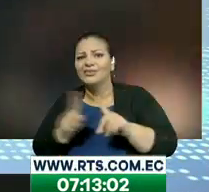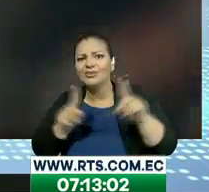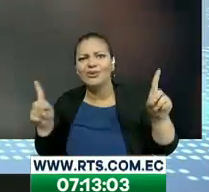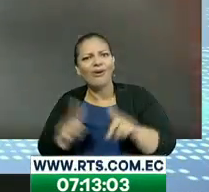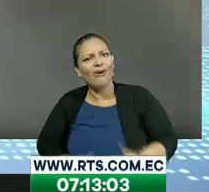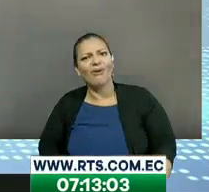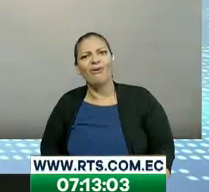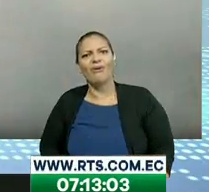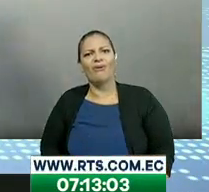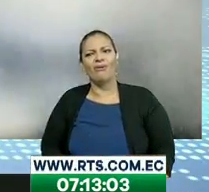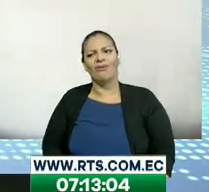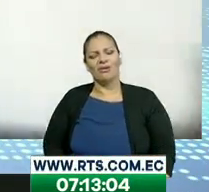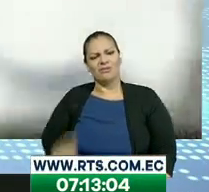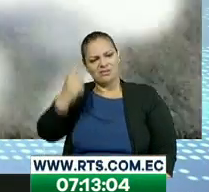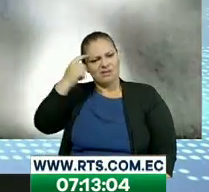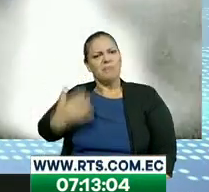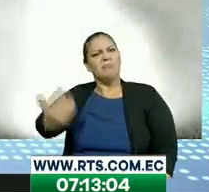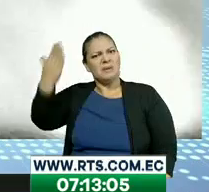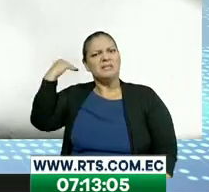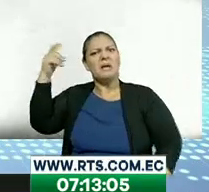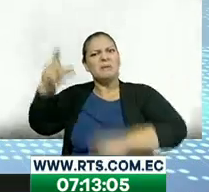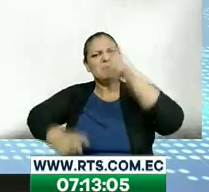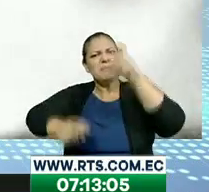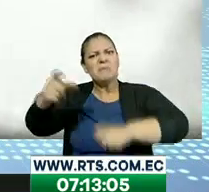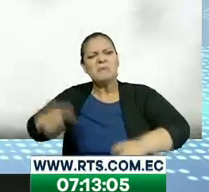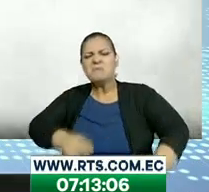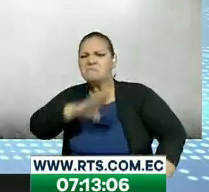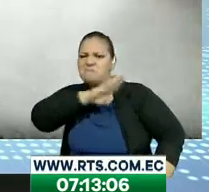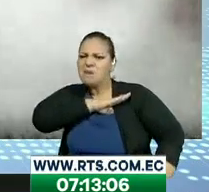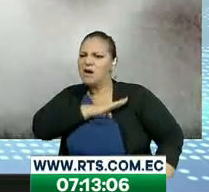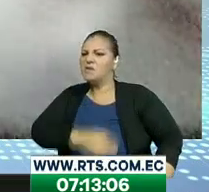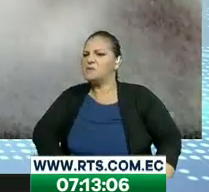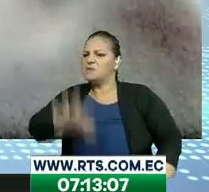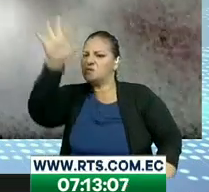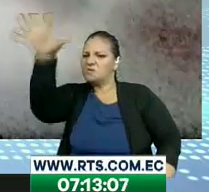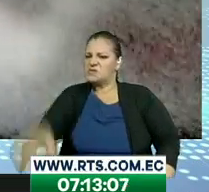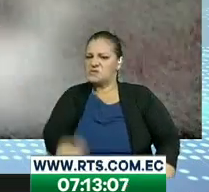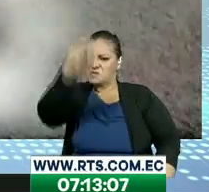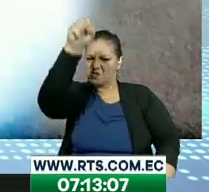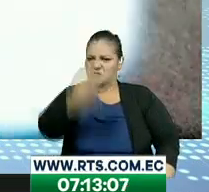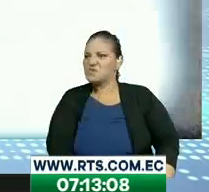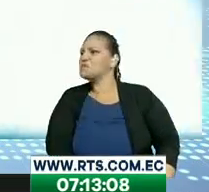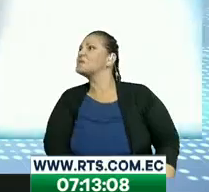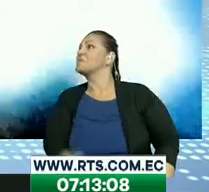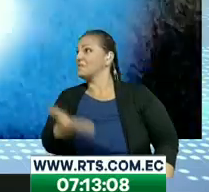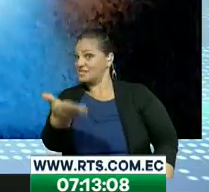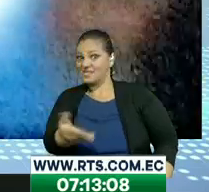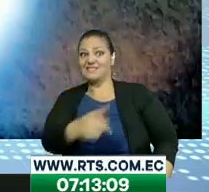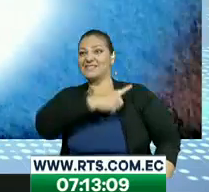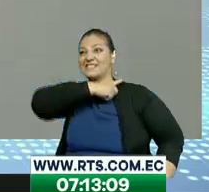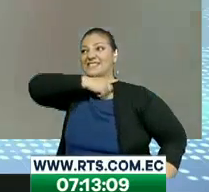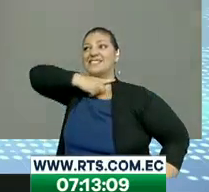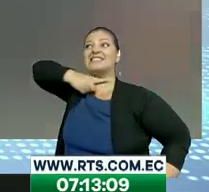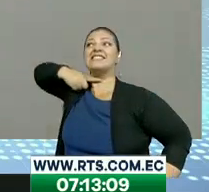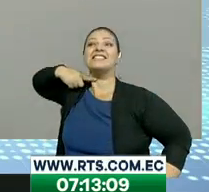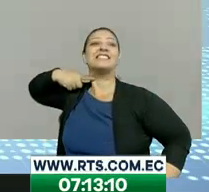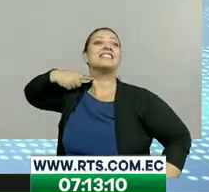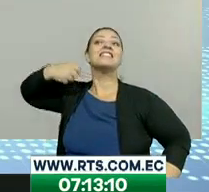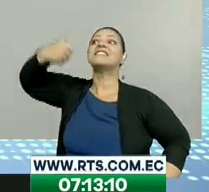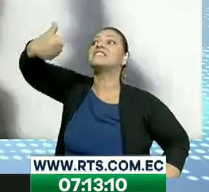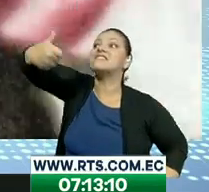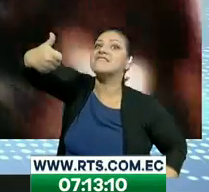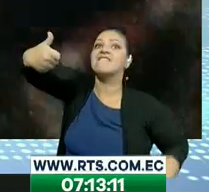sea lo que nos proyecte al mundo. De ninguna manera. Aquí también hay gente buena, hay gente noble, hay gente que sabe tener